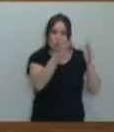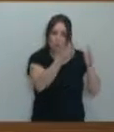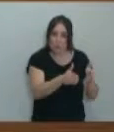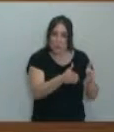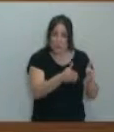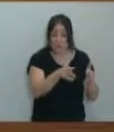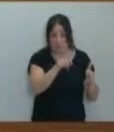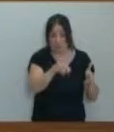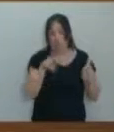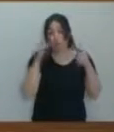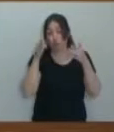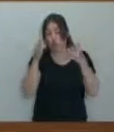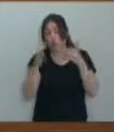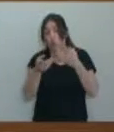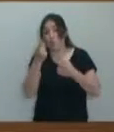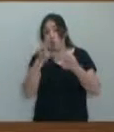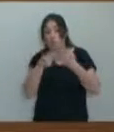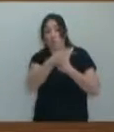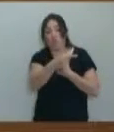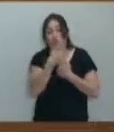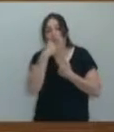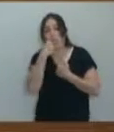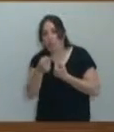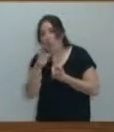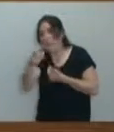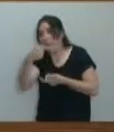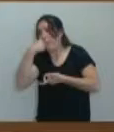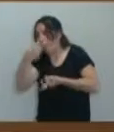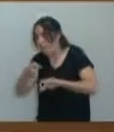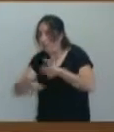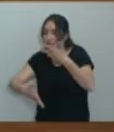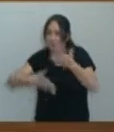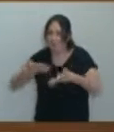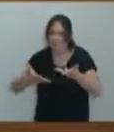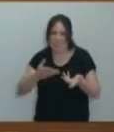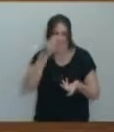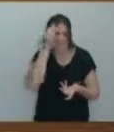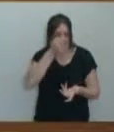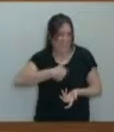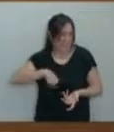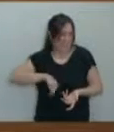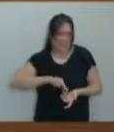dice, que no lo sé, es como si estuviese tratando... ¿Con quién creen que están tratando?